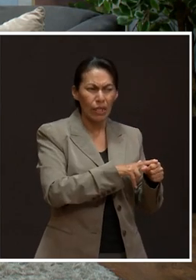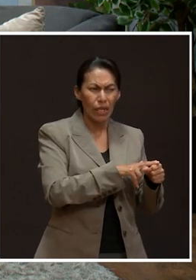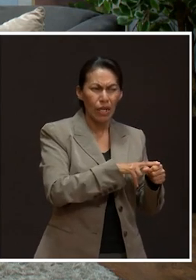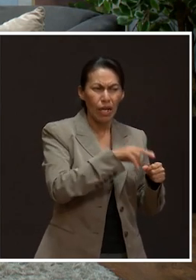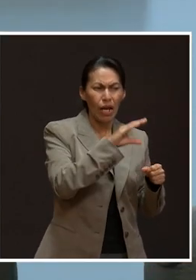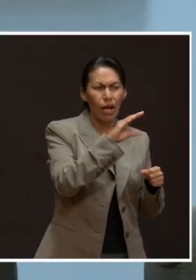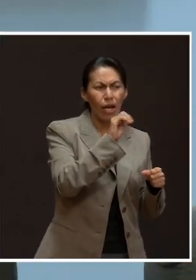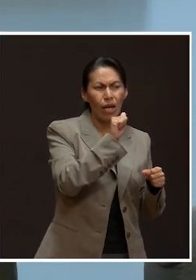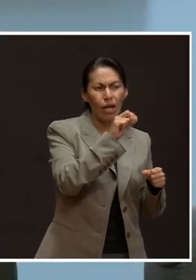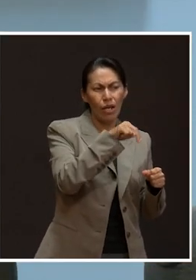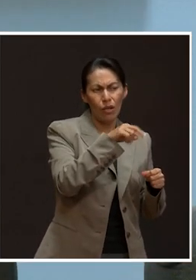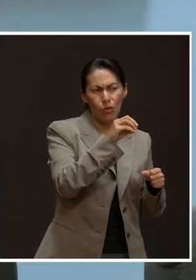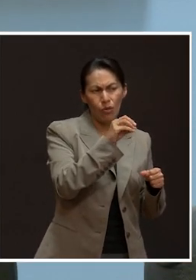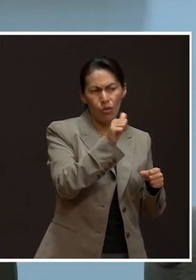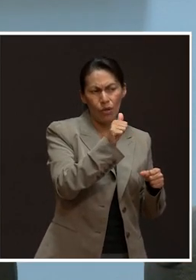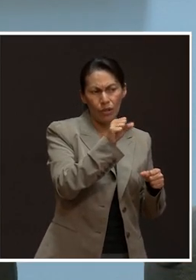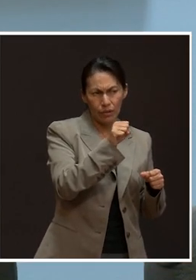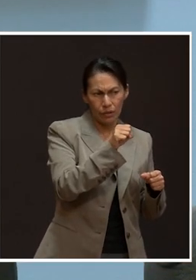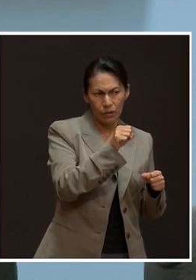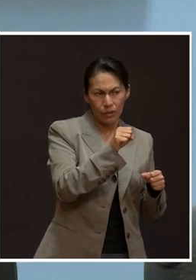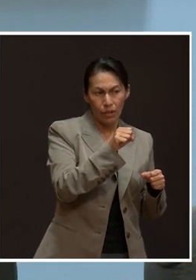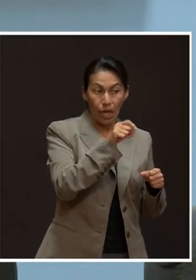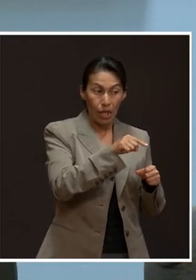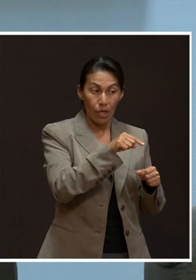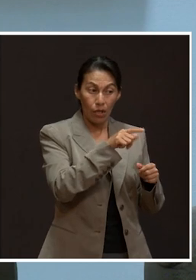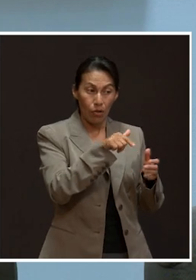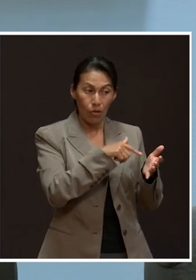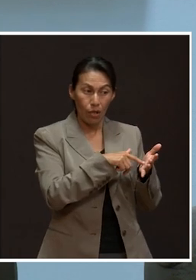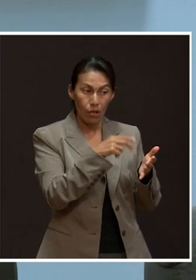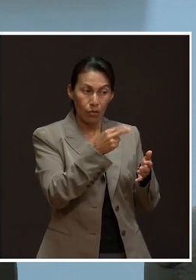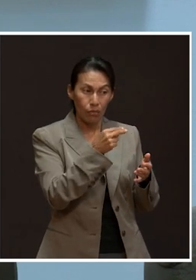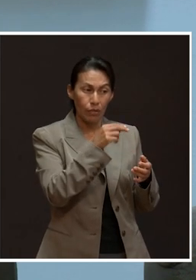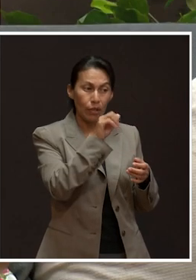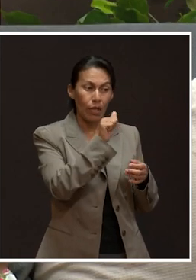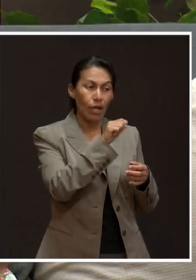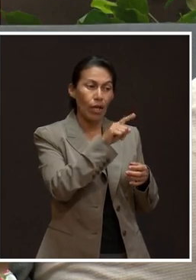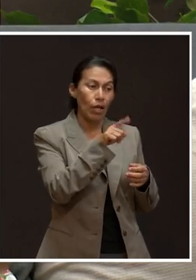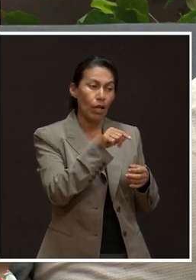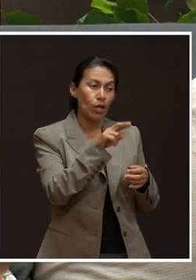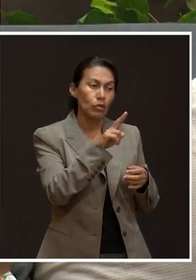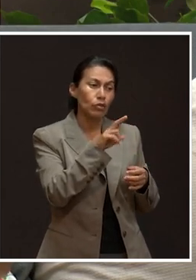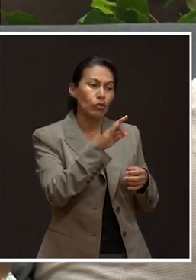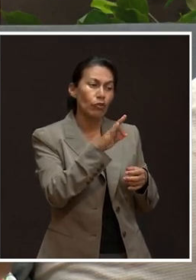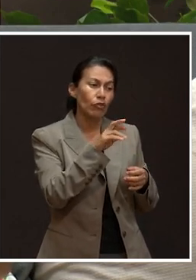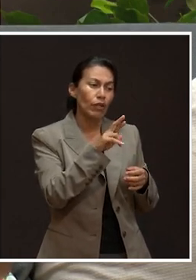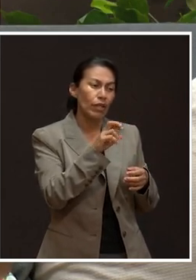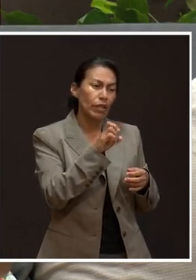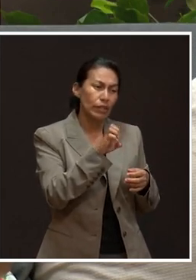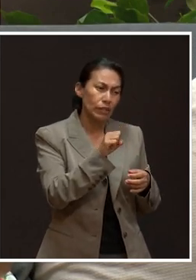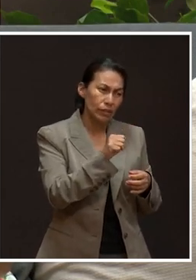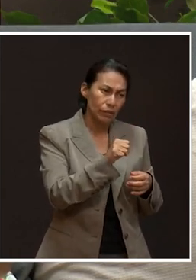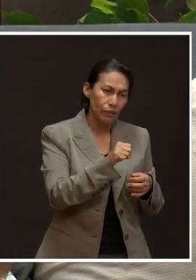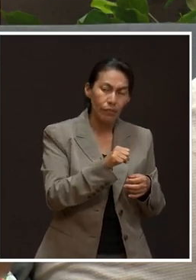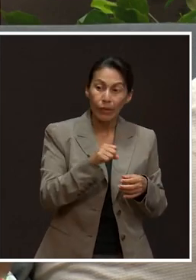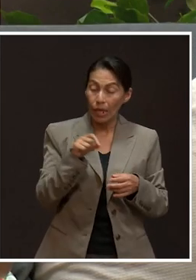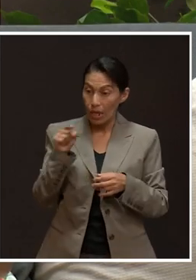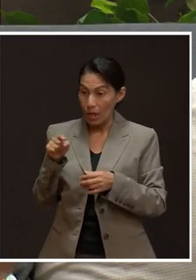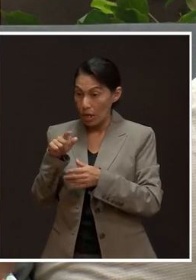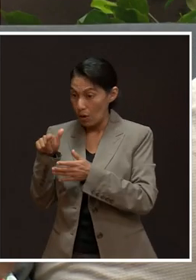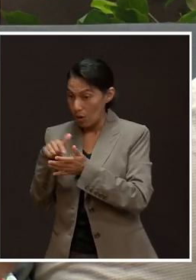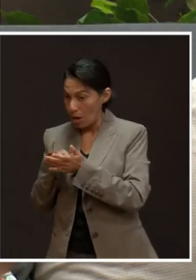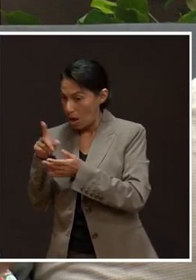los azufres. Sí. Porque las gentes pueden pensar que hay azufre allí o algo, ¿verdad? No, Sí, son aguas